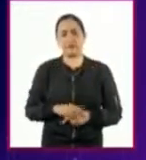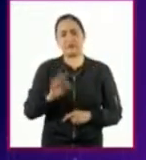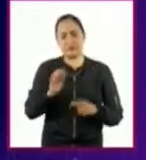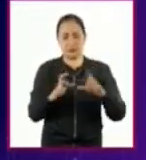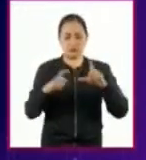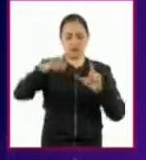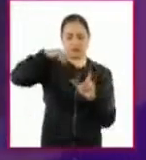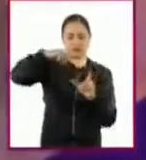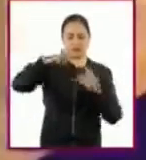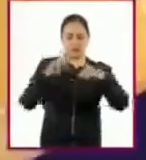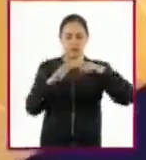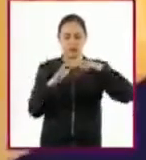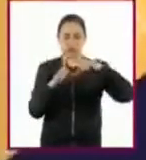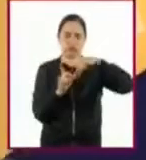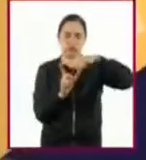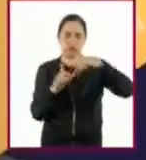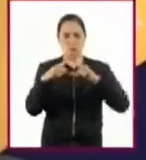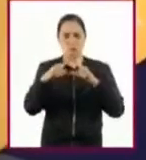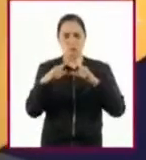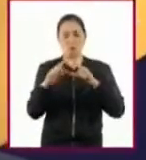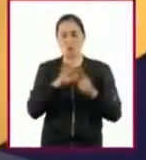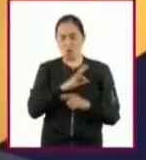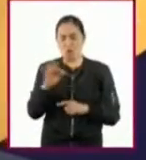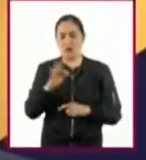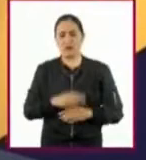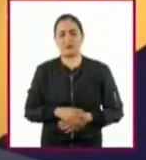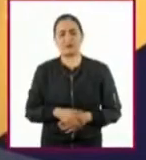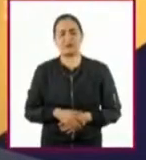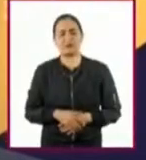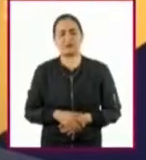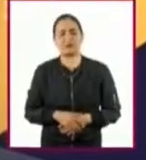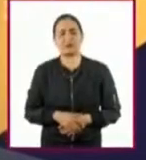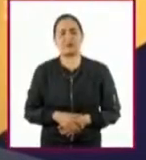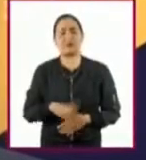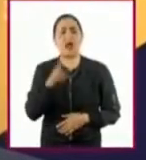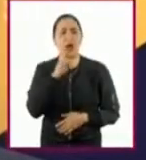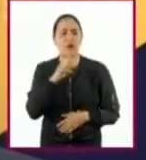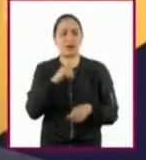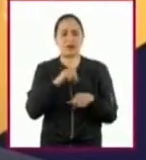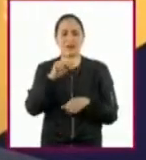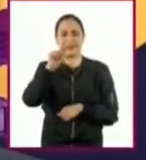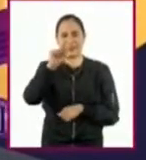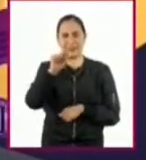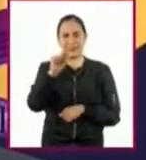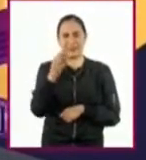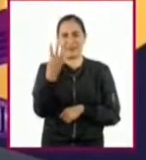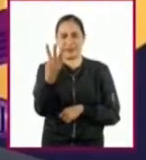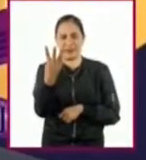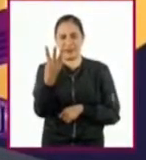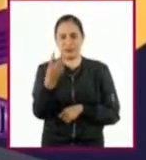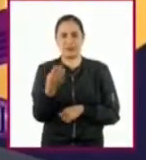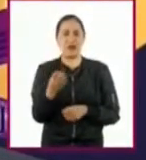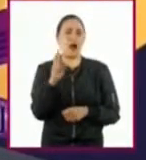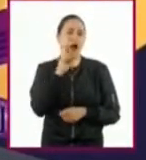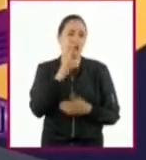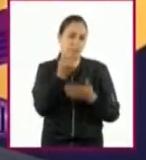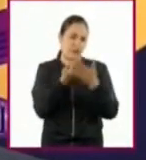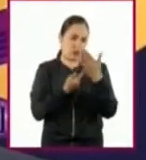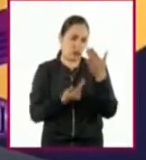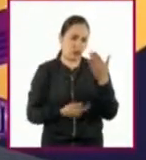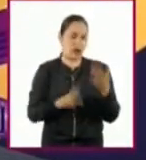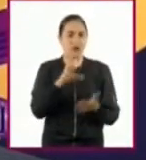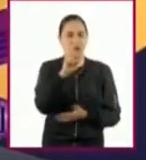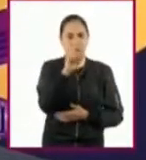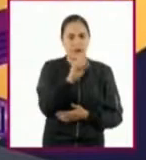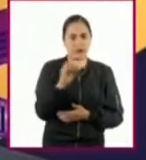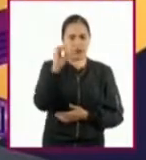como se ve. Vamos a intentar construir el triángulo 3 del telegrama, cuyas medidas conocidas son un ángulo de 30 grados,